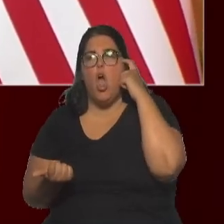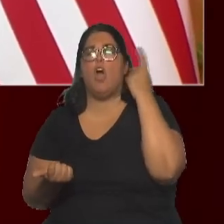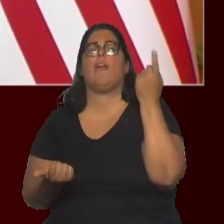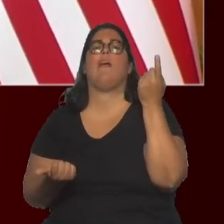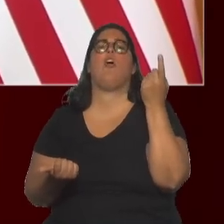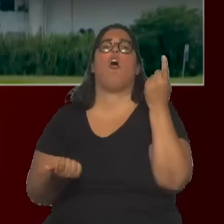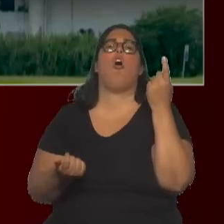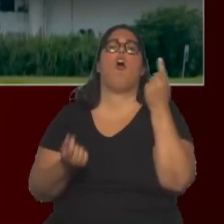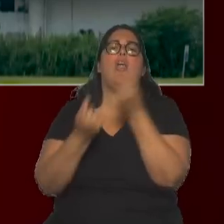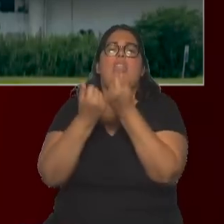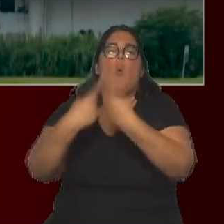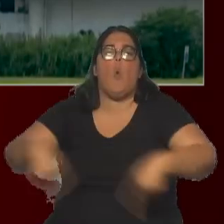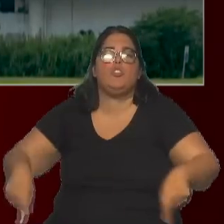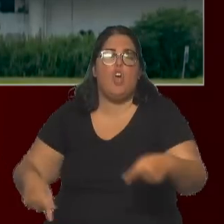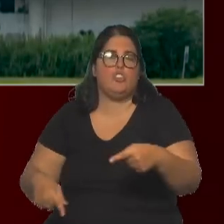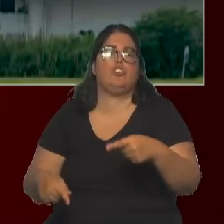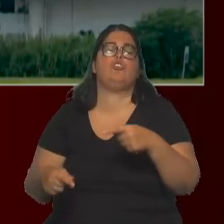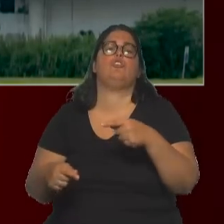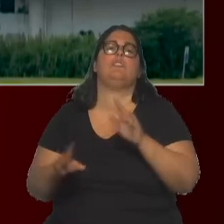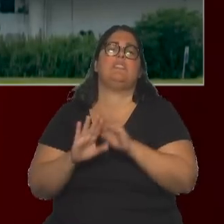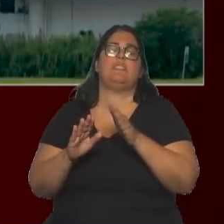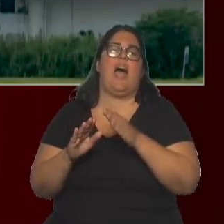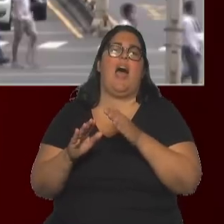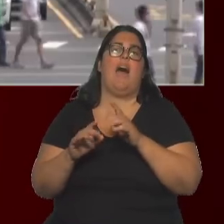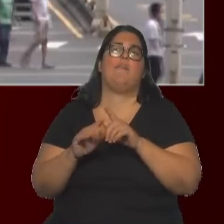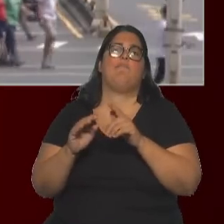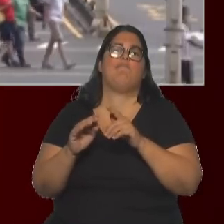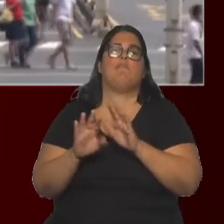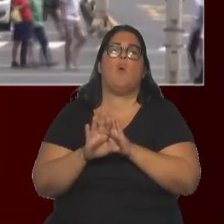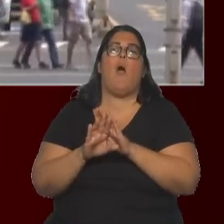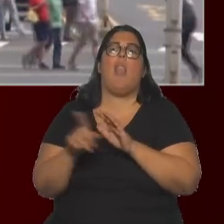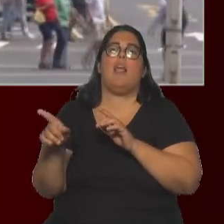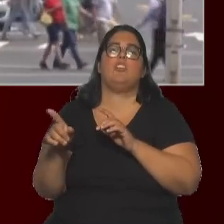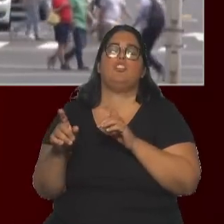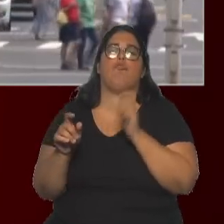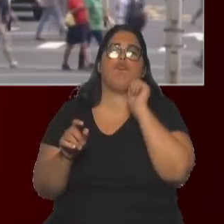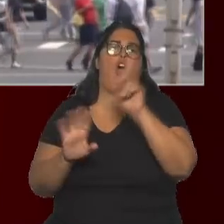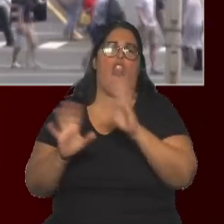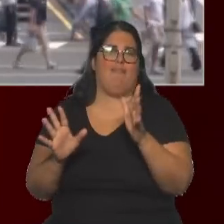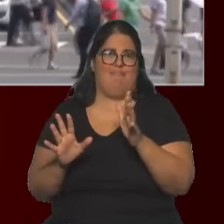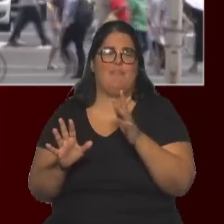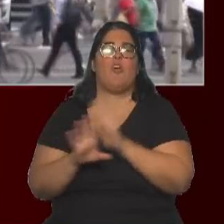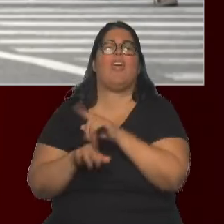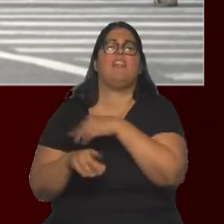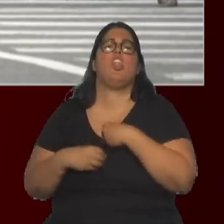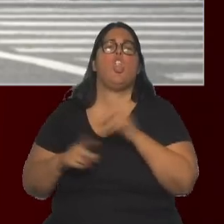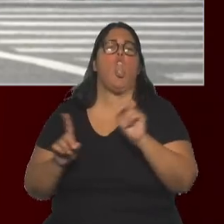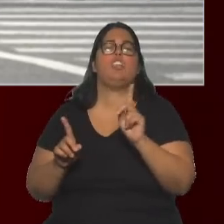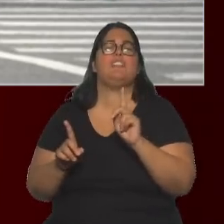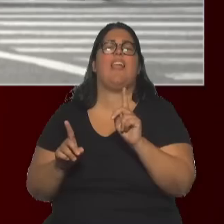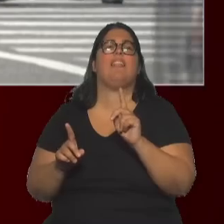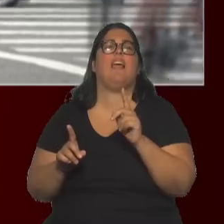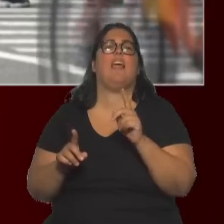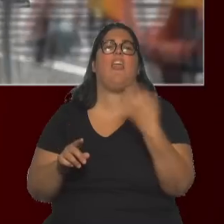de recursos materiales para sentirse que ya no deben ser esa potencia